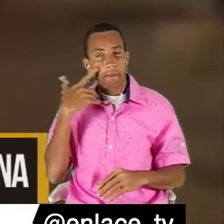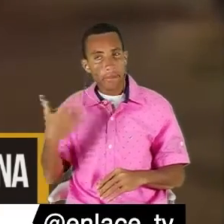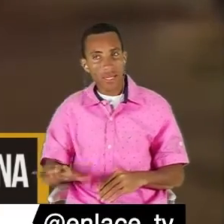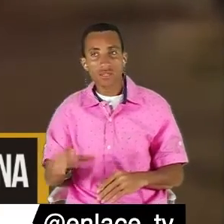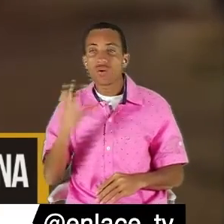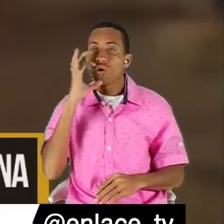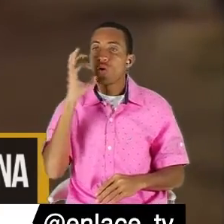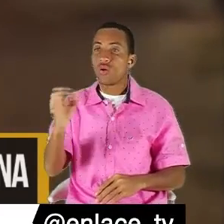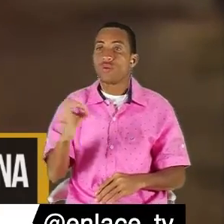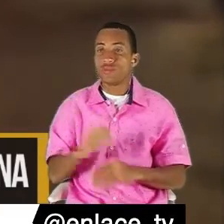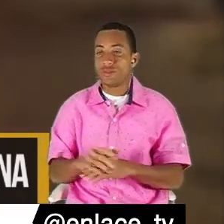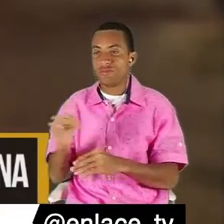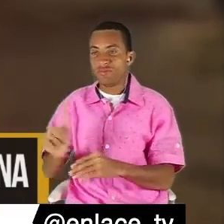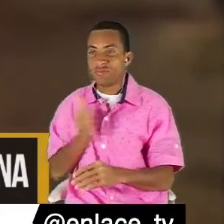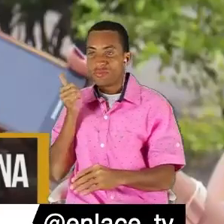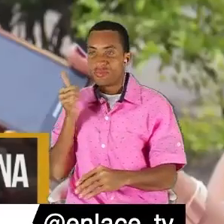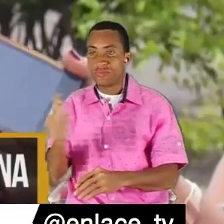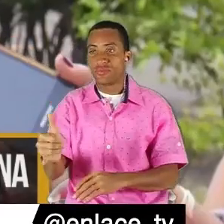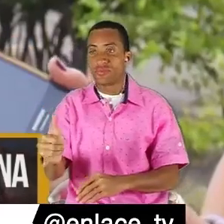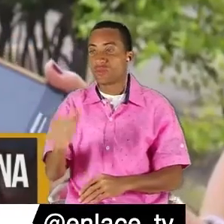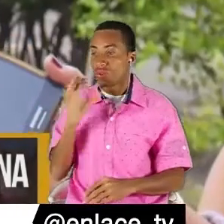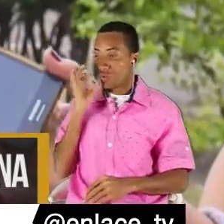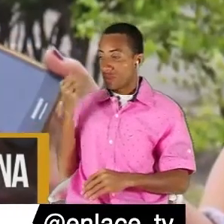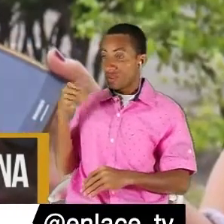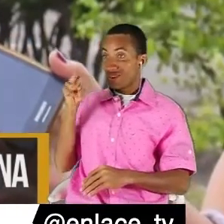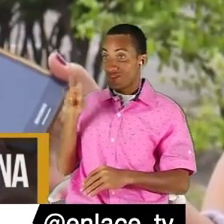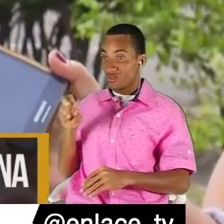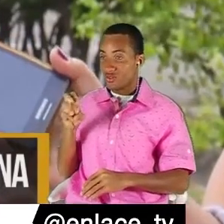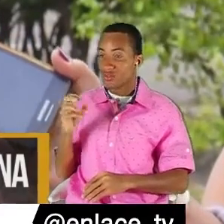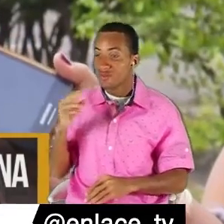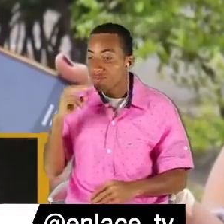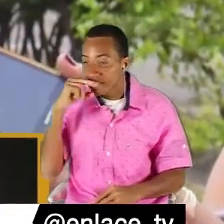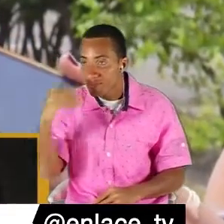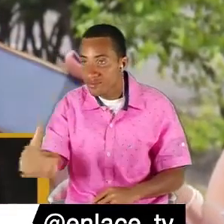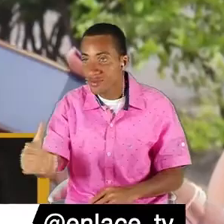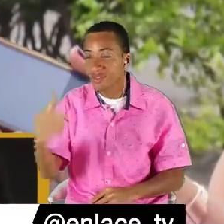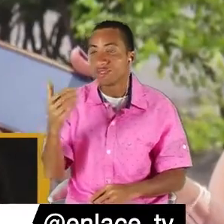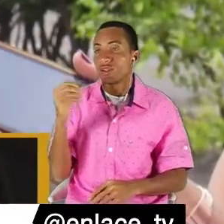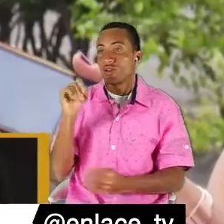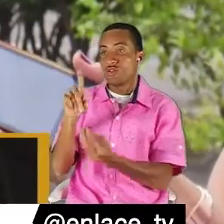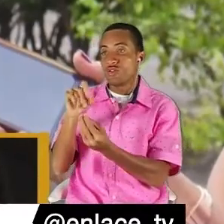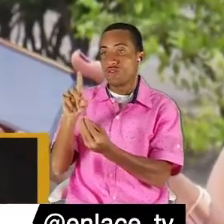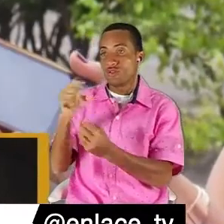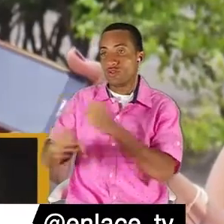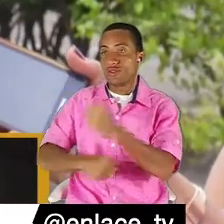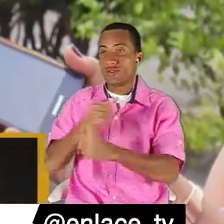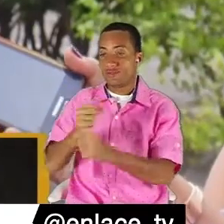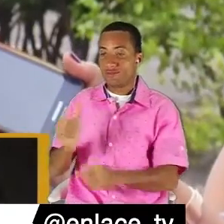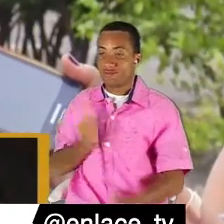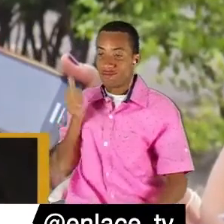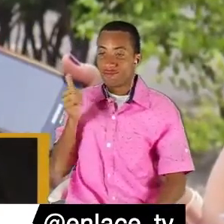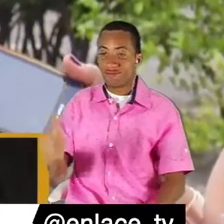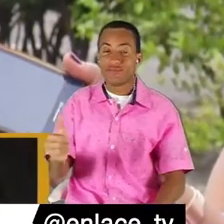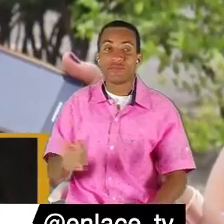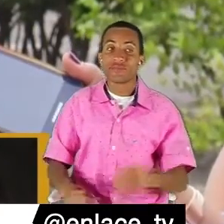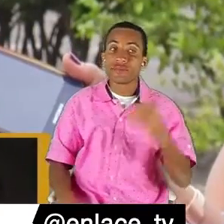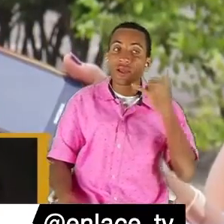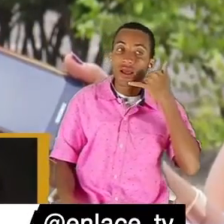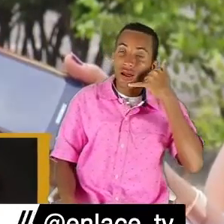hermana, una menor de 11 años de edad. Esto se presenta en momentos en que una ciudadana llama al 123,